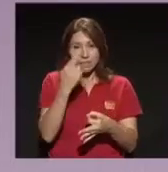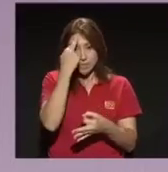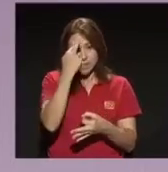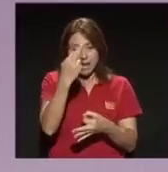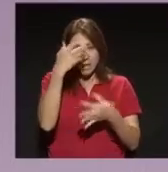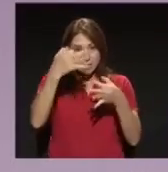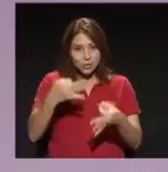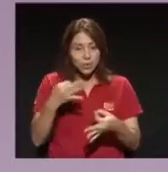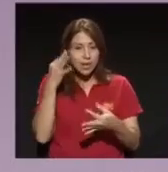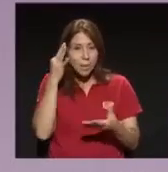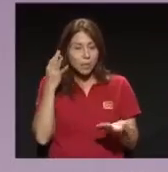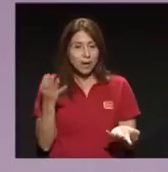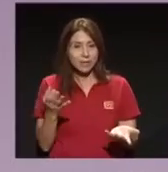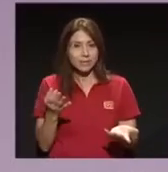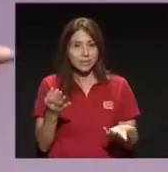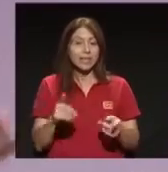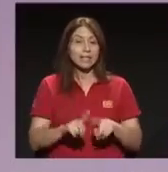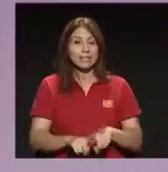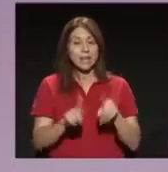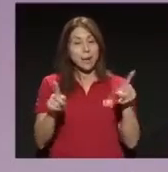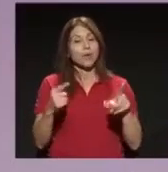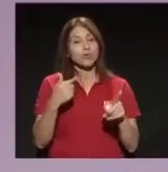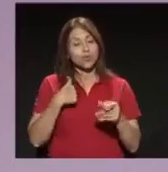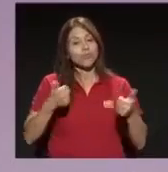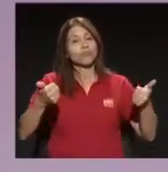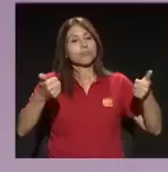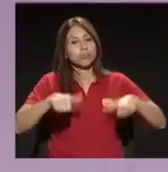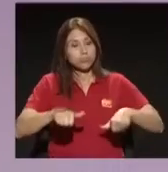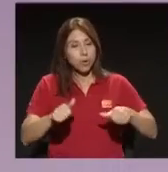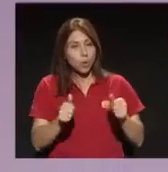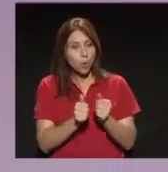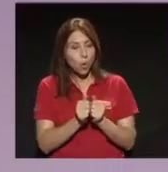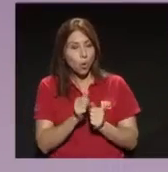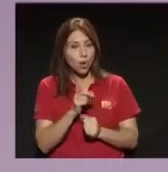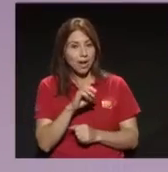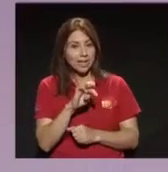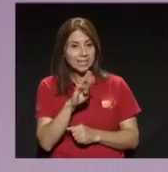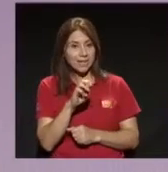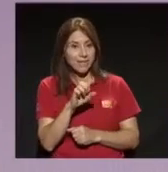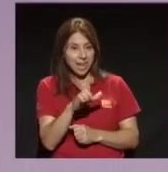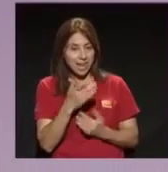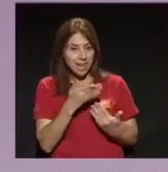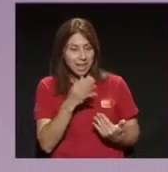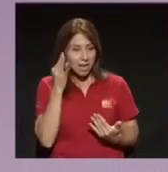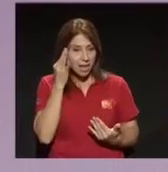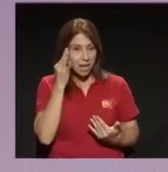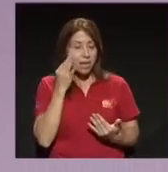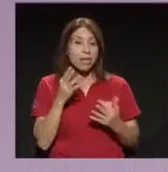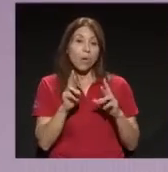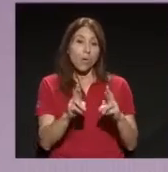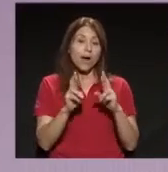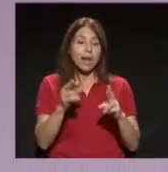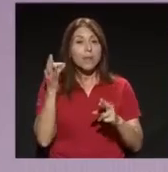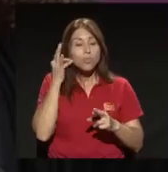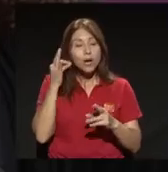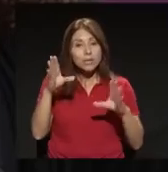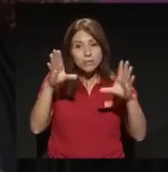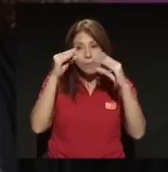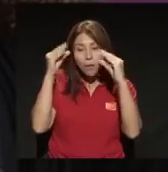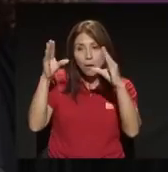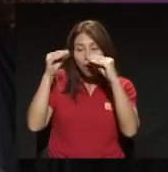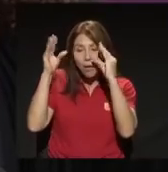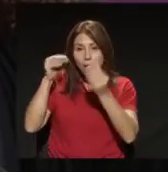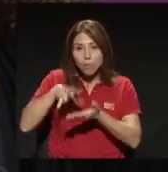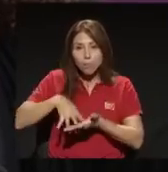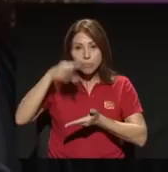mujeres verdad sin embargo este concuerdo totalmente con christie vélez en que las mujeres ojalá nos informemos mucho mejor sobre por